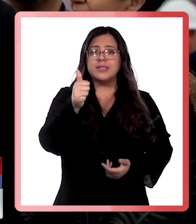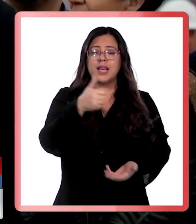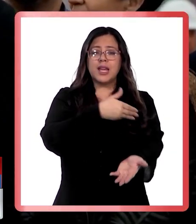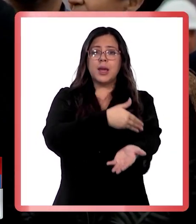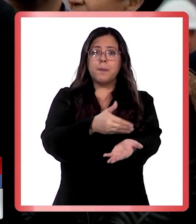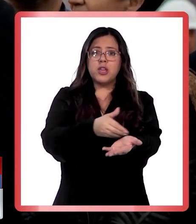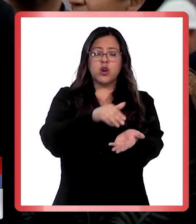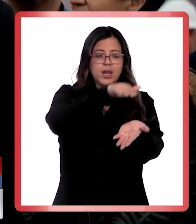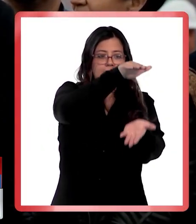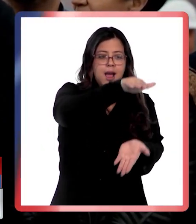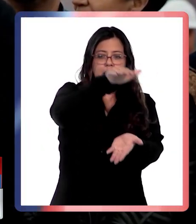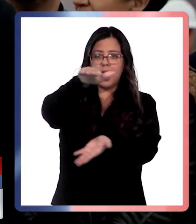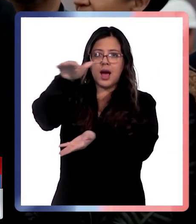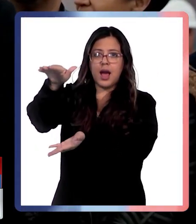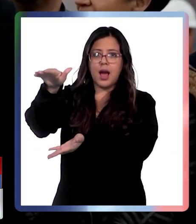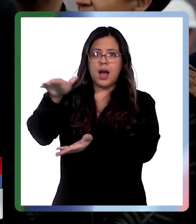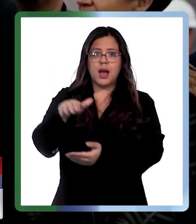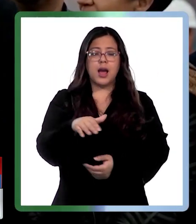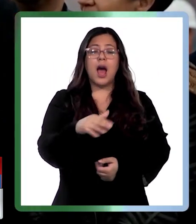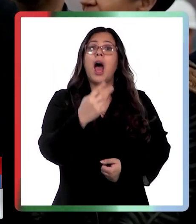1.6 millones de contenedores.